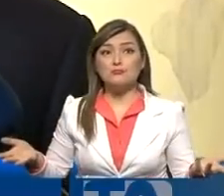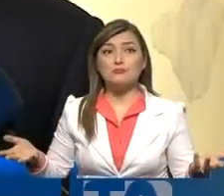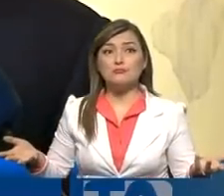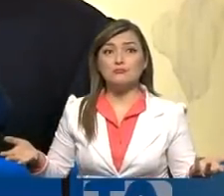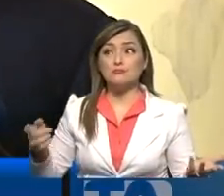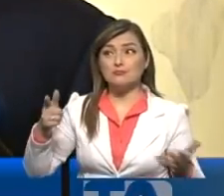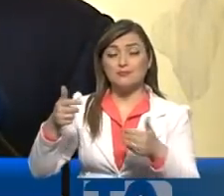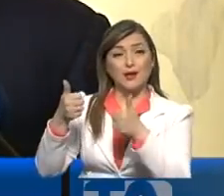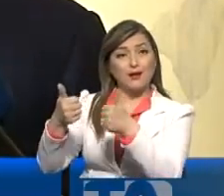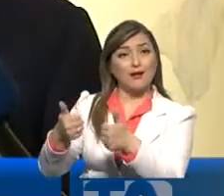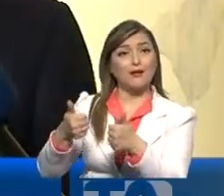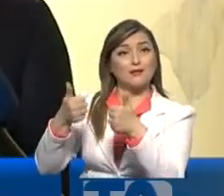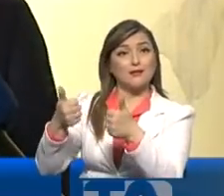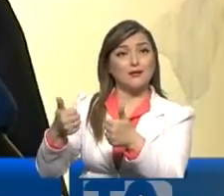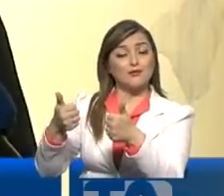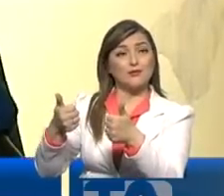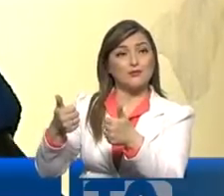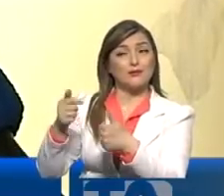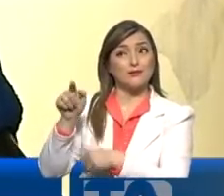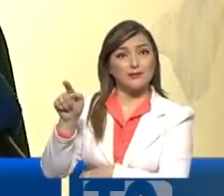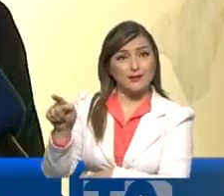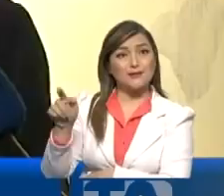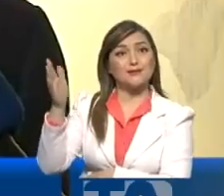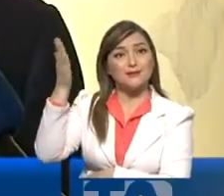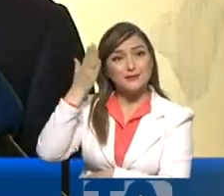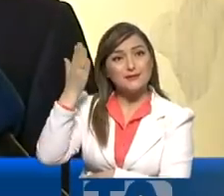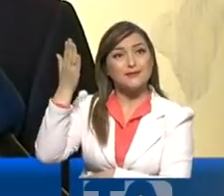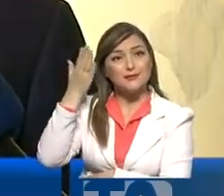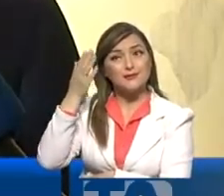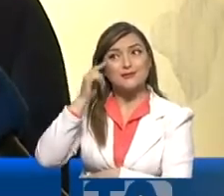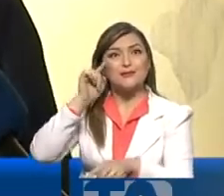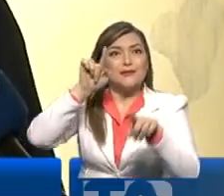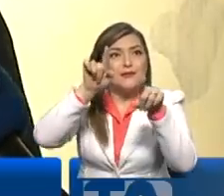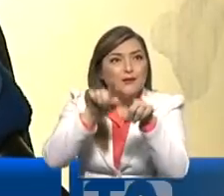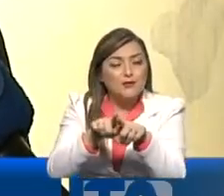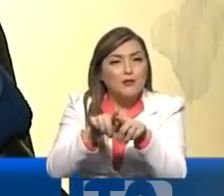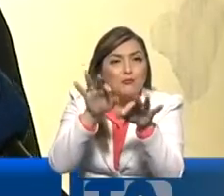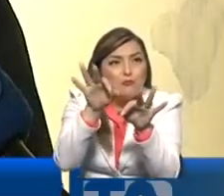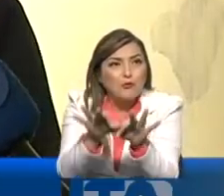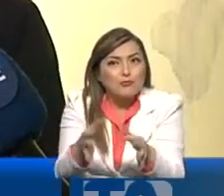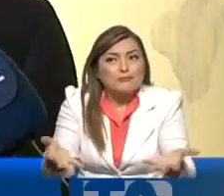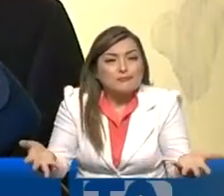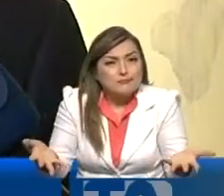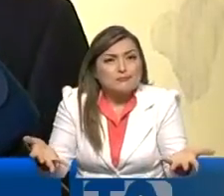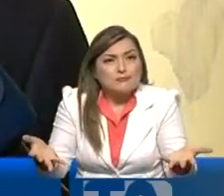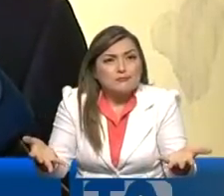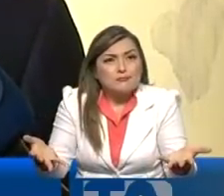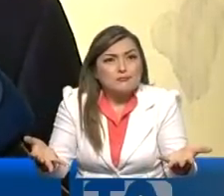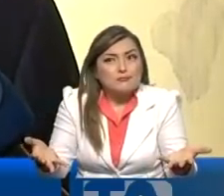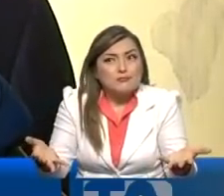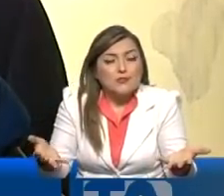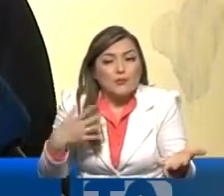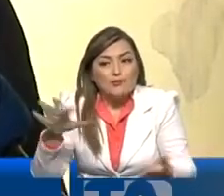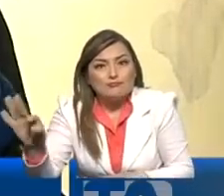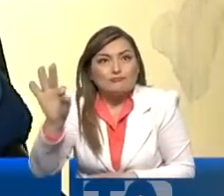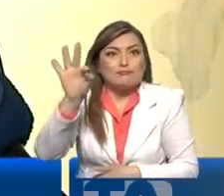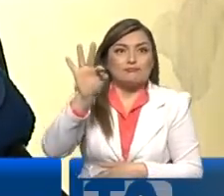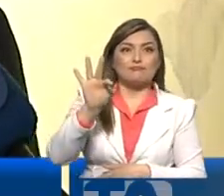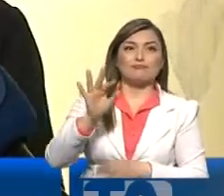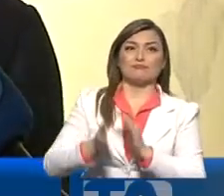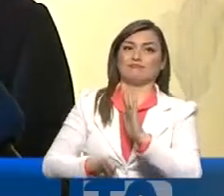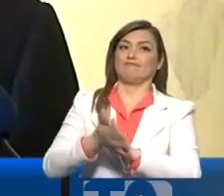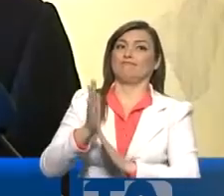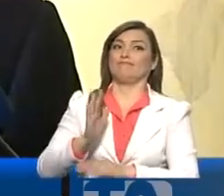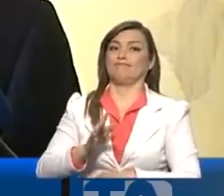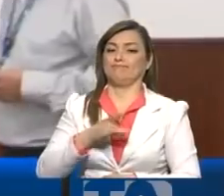sido uno de los candidatos de nuestro partido, es decir, conociendo que un acuerdo es para el pueblo, a lo mejor por no ser elegido, se haya ido.